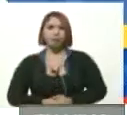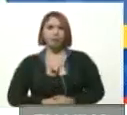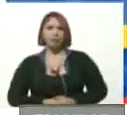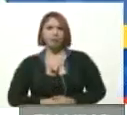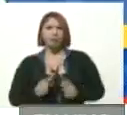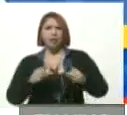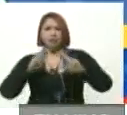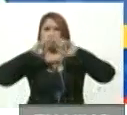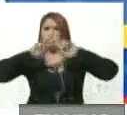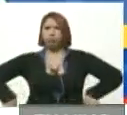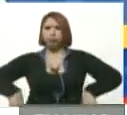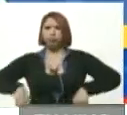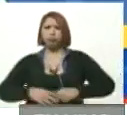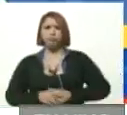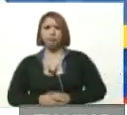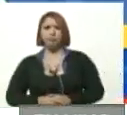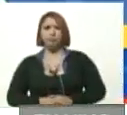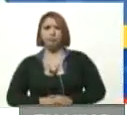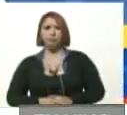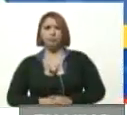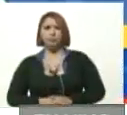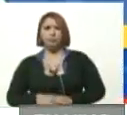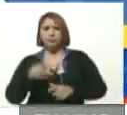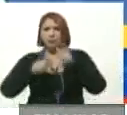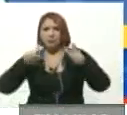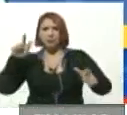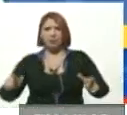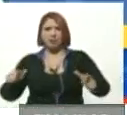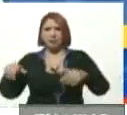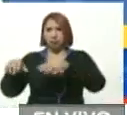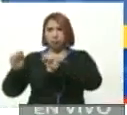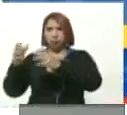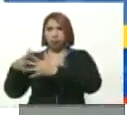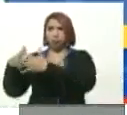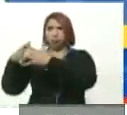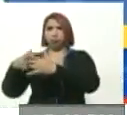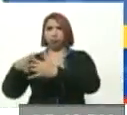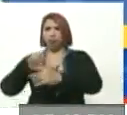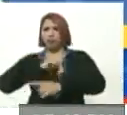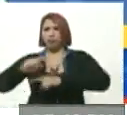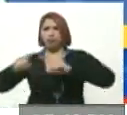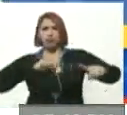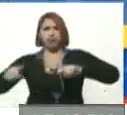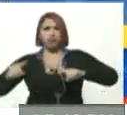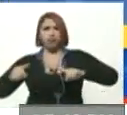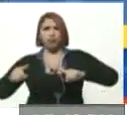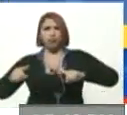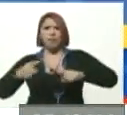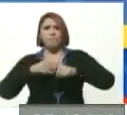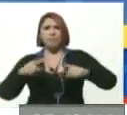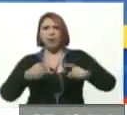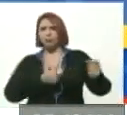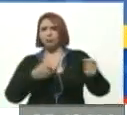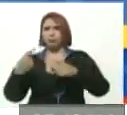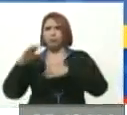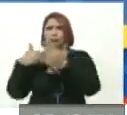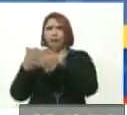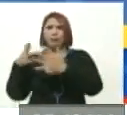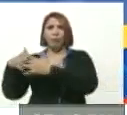desnudar a las personas que en el imperio dieron la orden. y nosotros sustentar esta